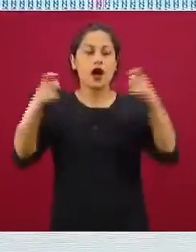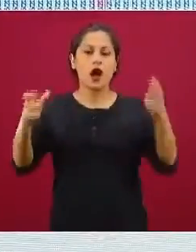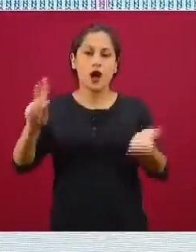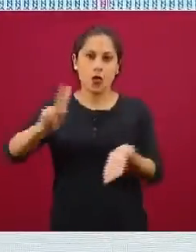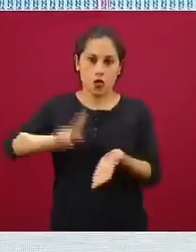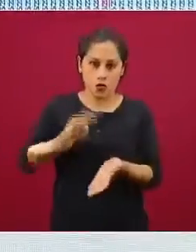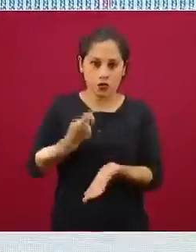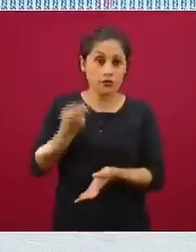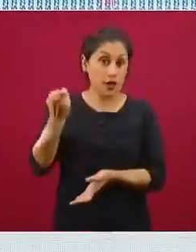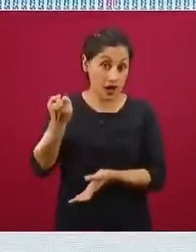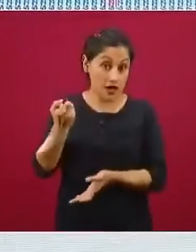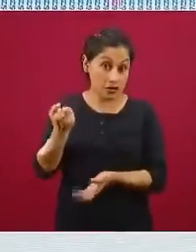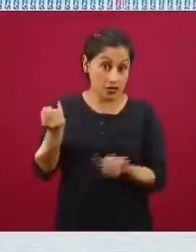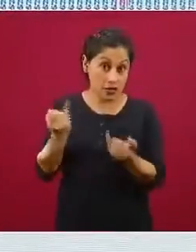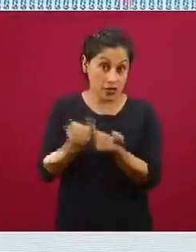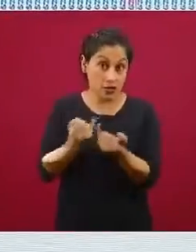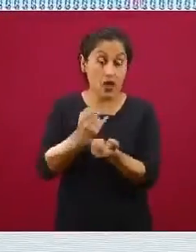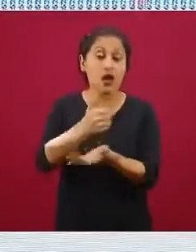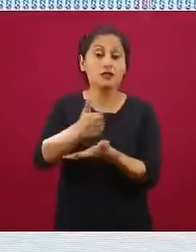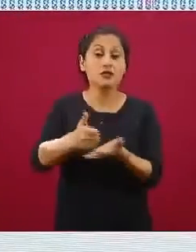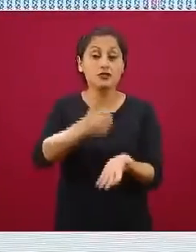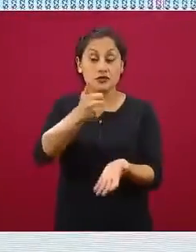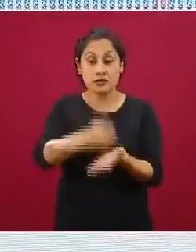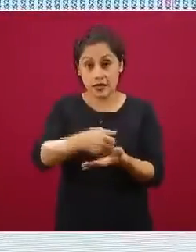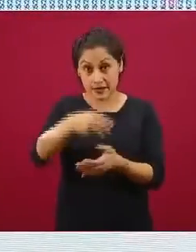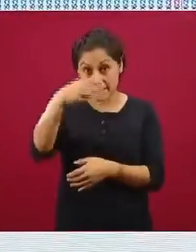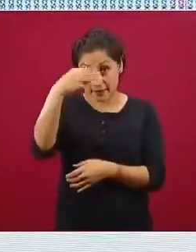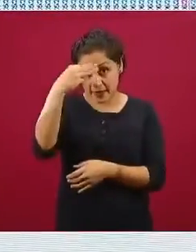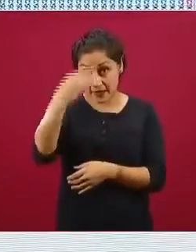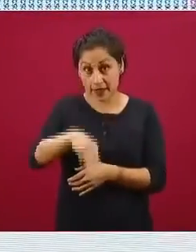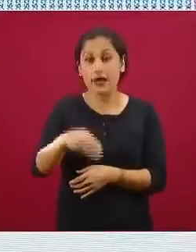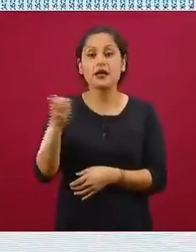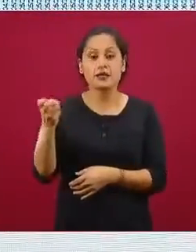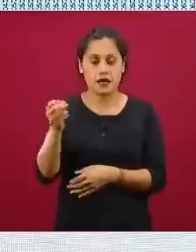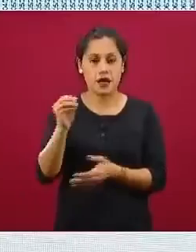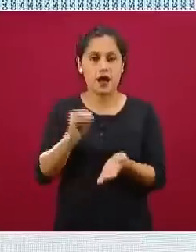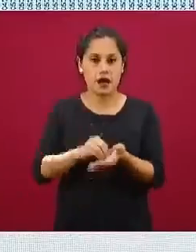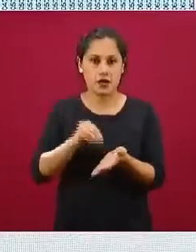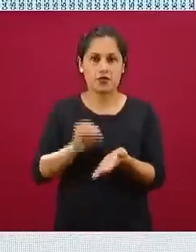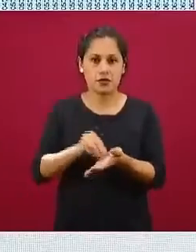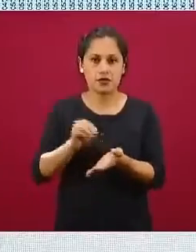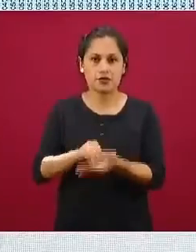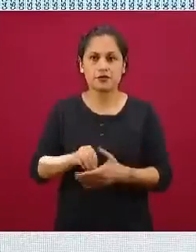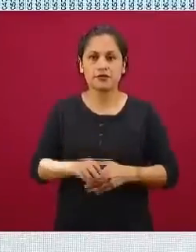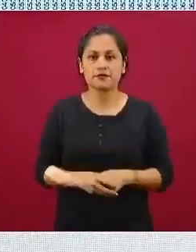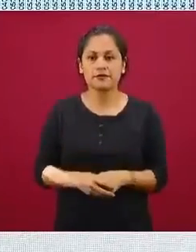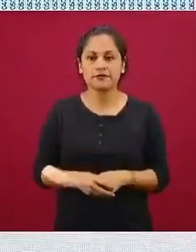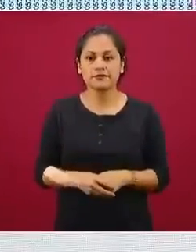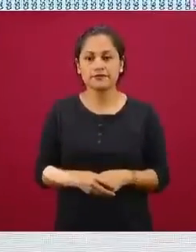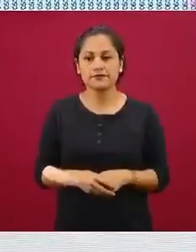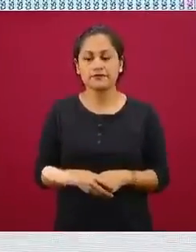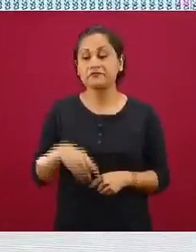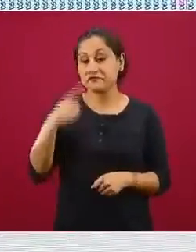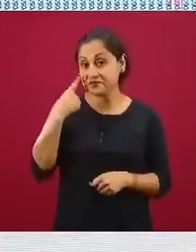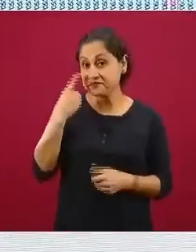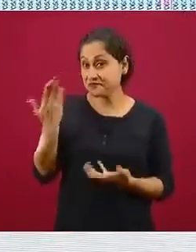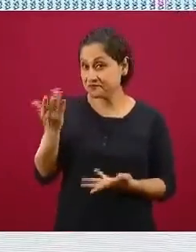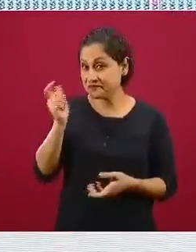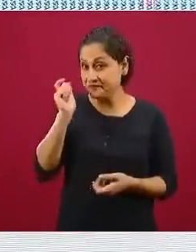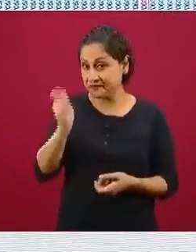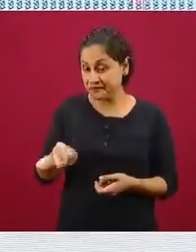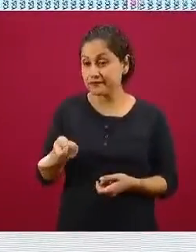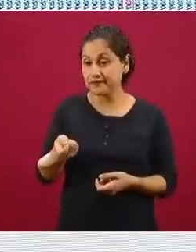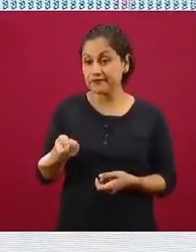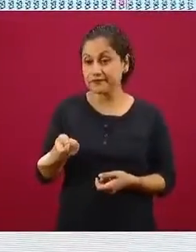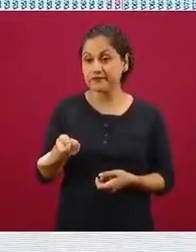Mexicali está en una intensa transmisión. Vemos, sin embargo, cierta señal positiva de que de manera muy